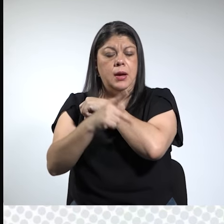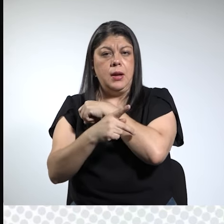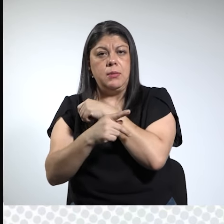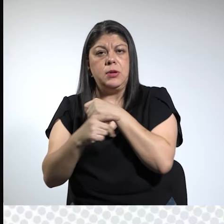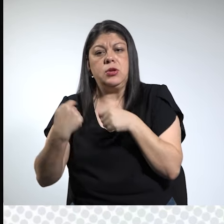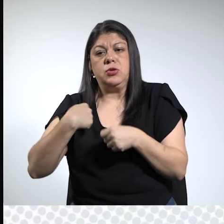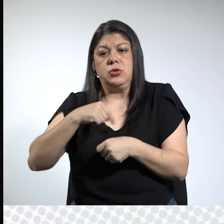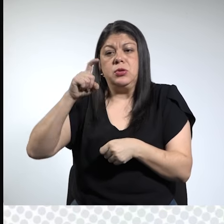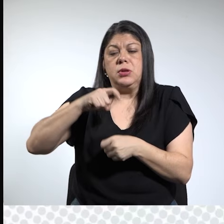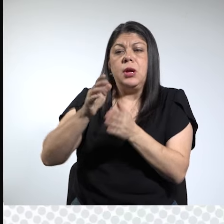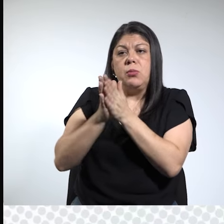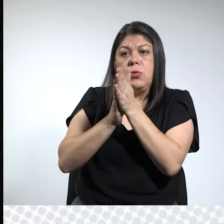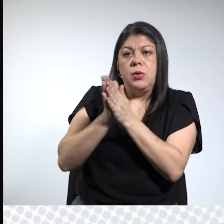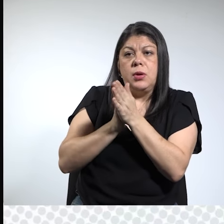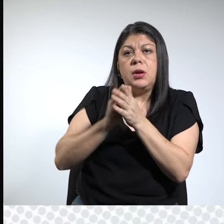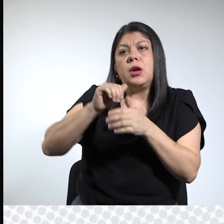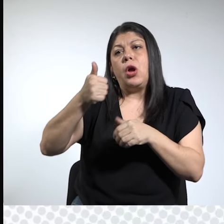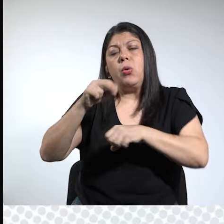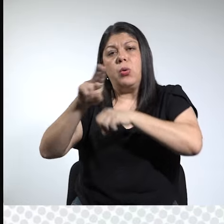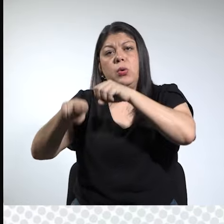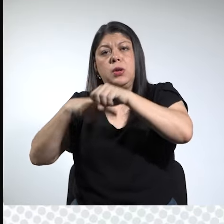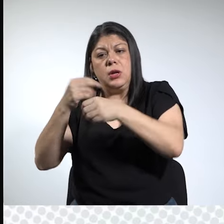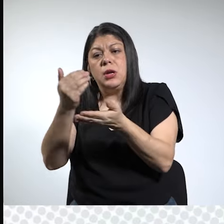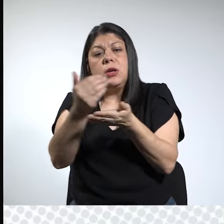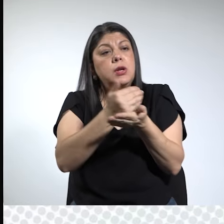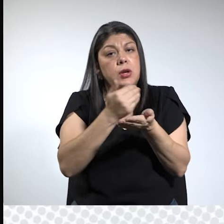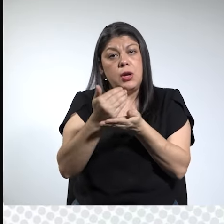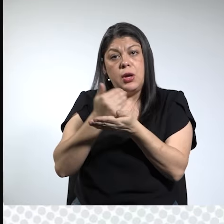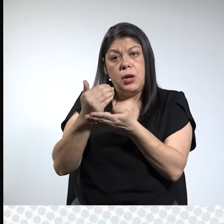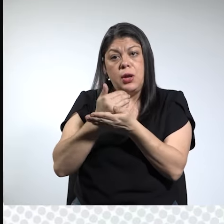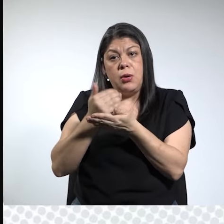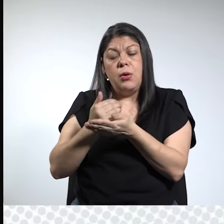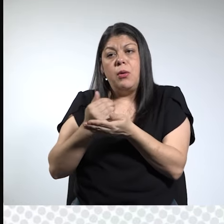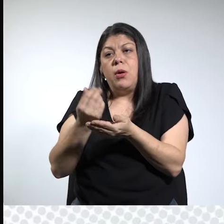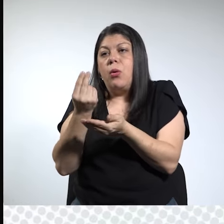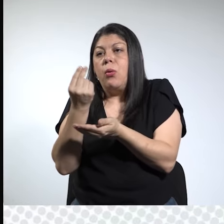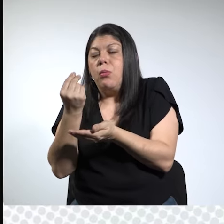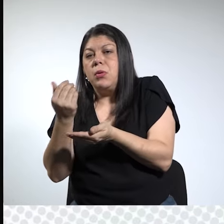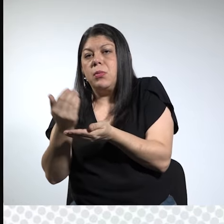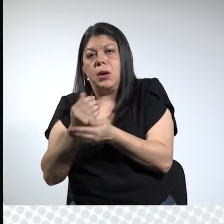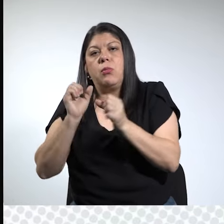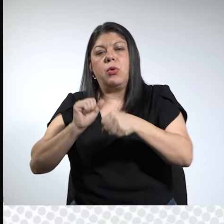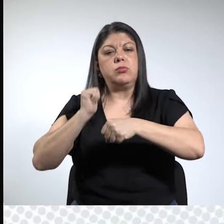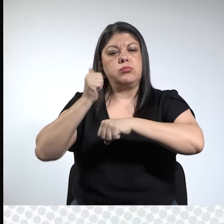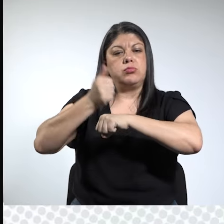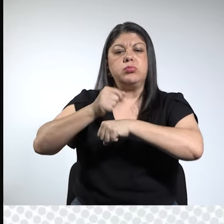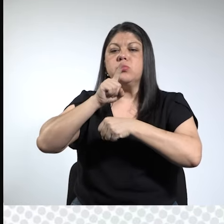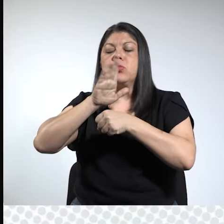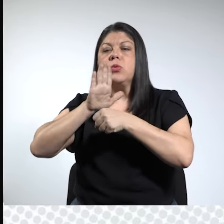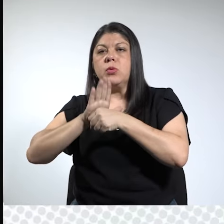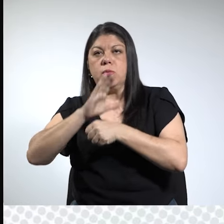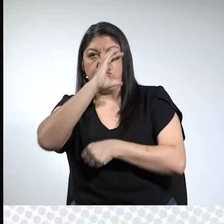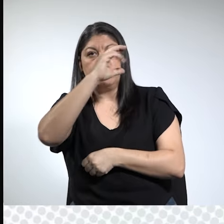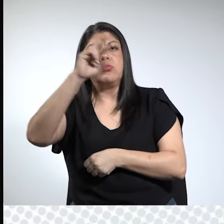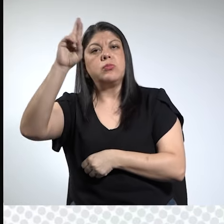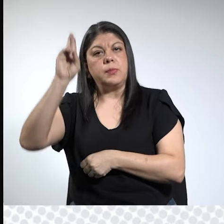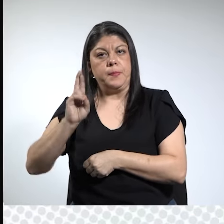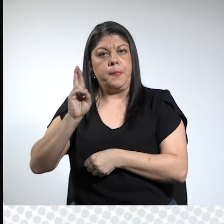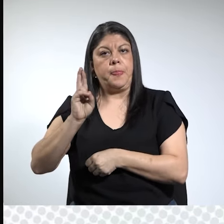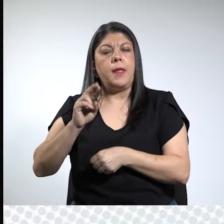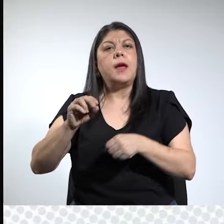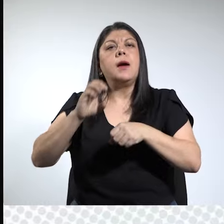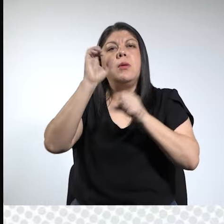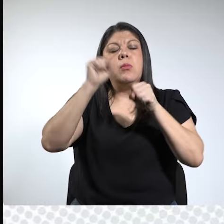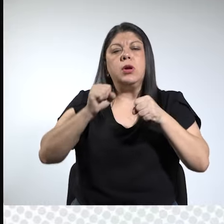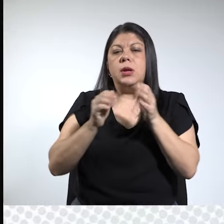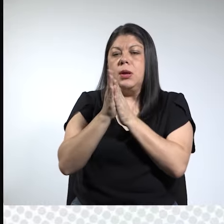estamos desaprovechando, que otras naciones les cobran un canon para darles residencia o ciudadanía. Costa Rica también podría explorar ese modelo y